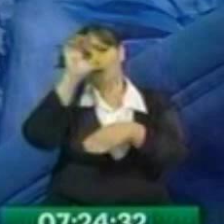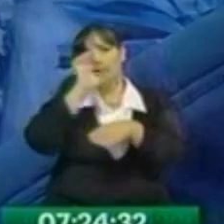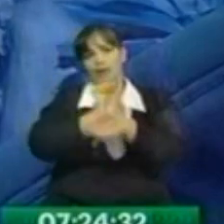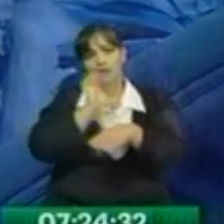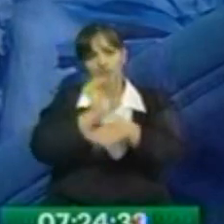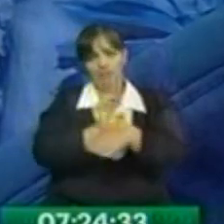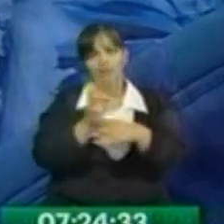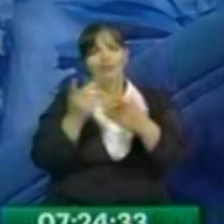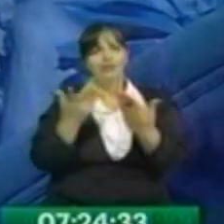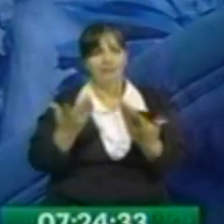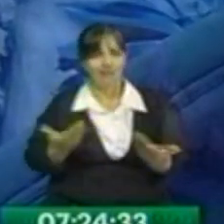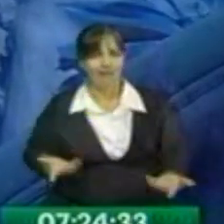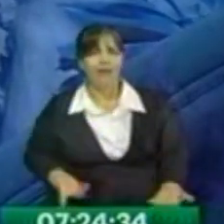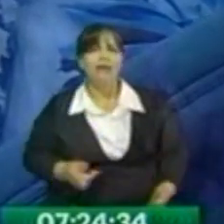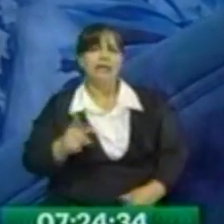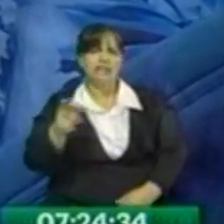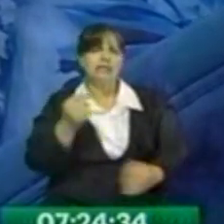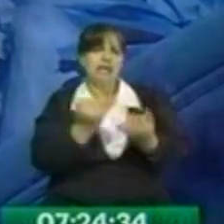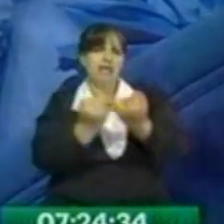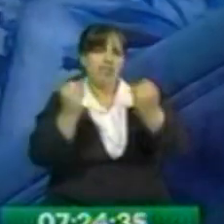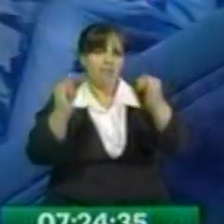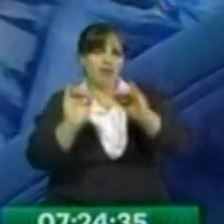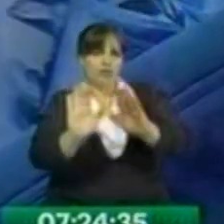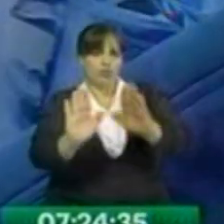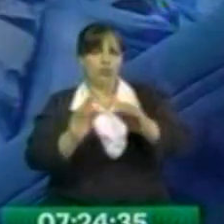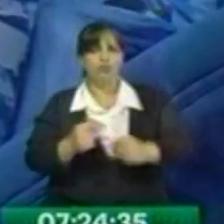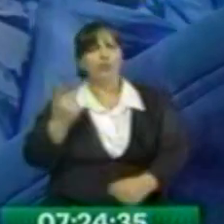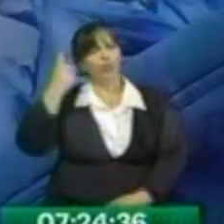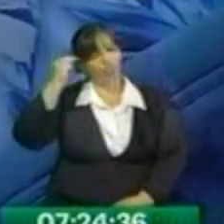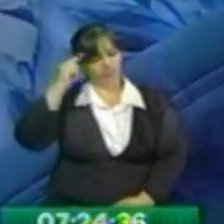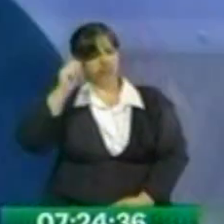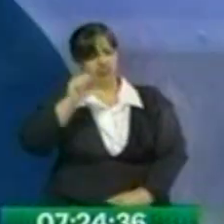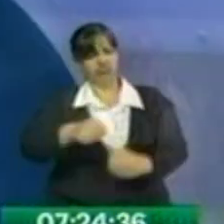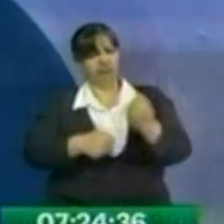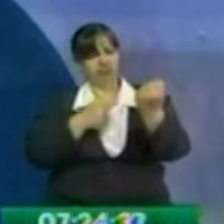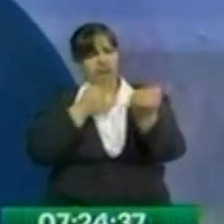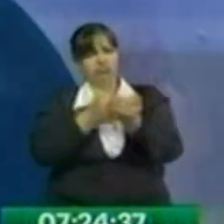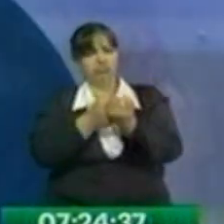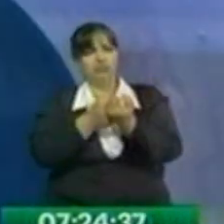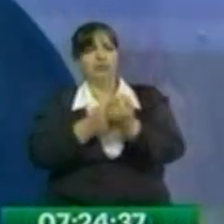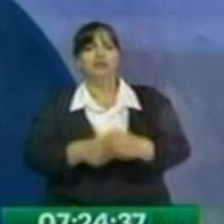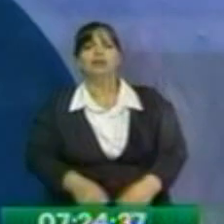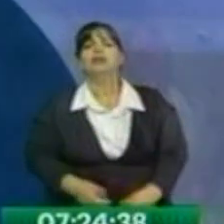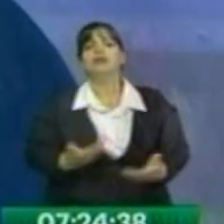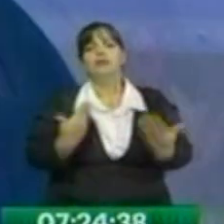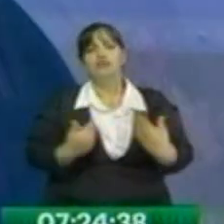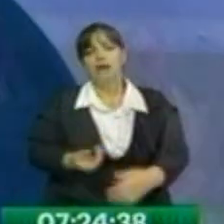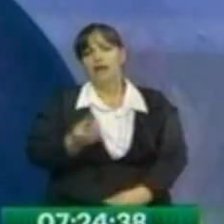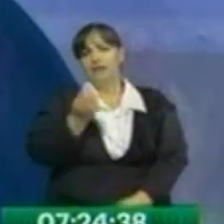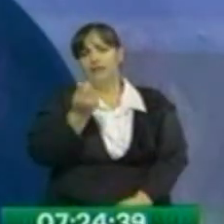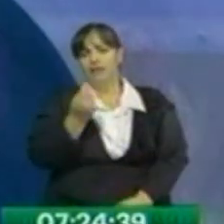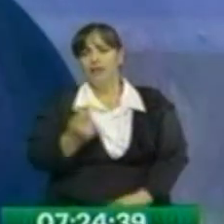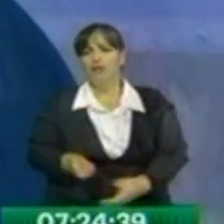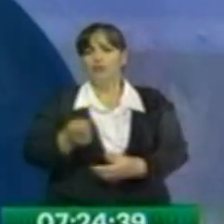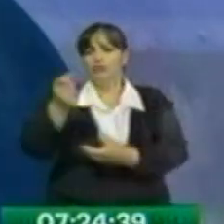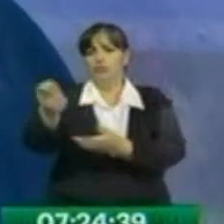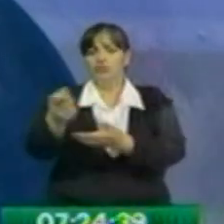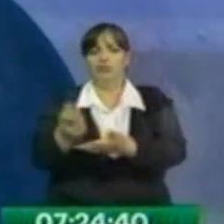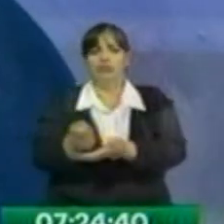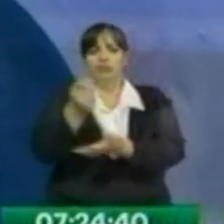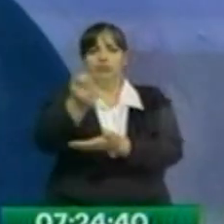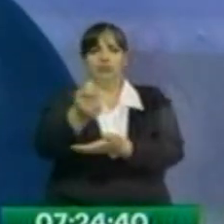de Cultura, pero son autónomos, los 24 núcleos tienen un presupuesto asignado por ley